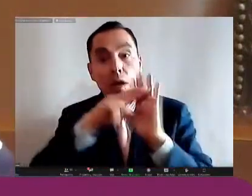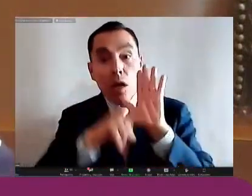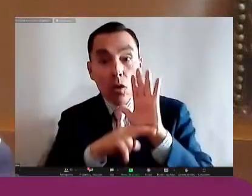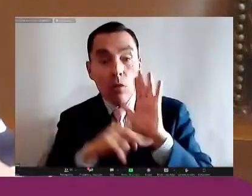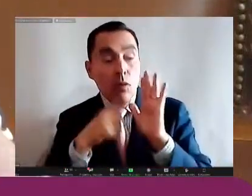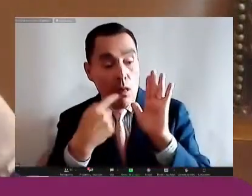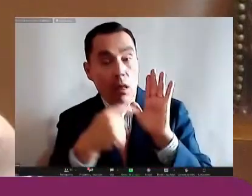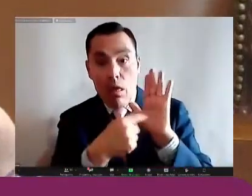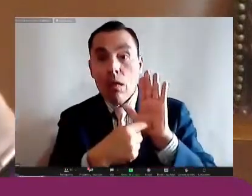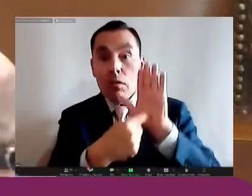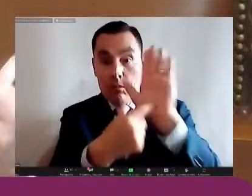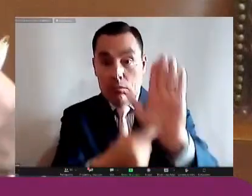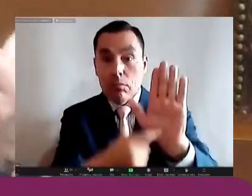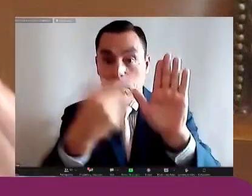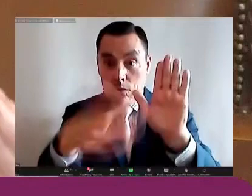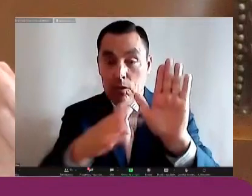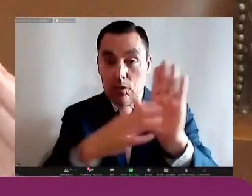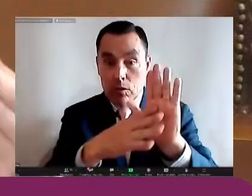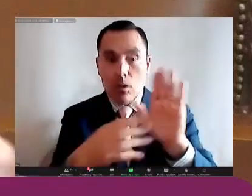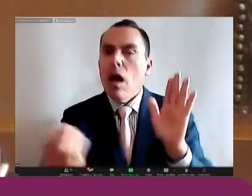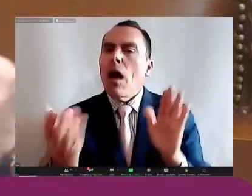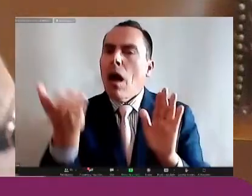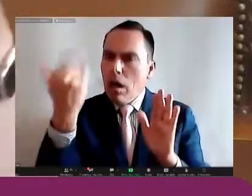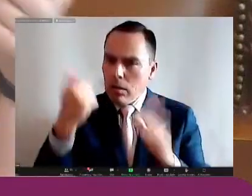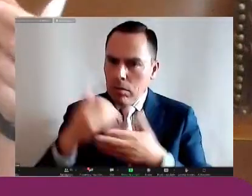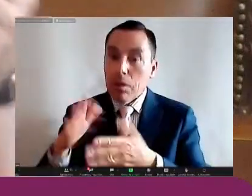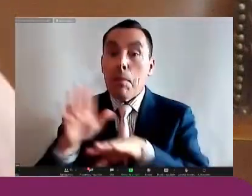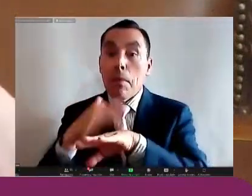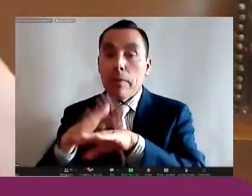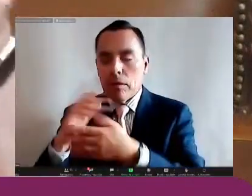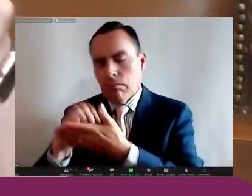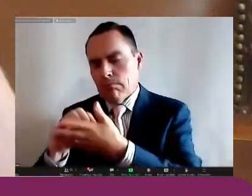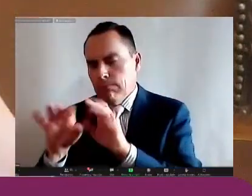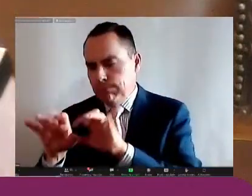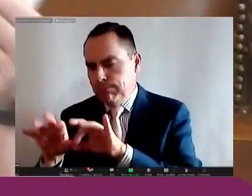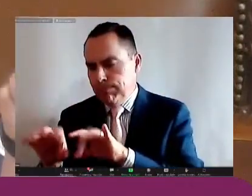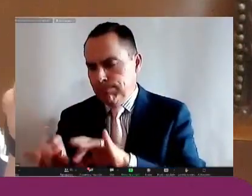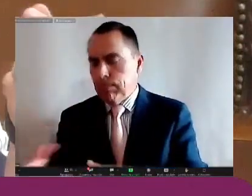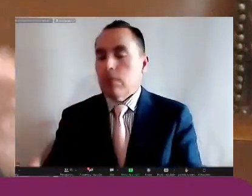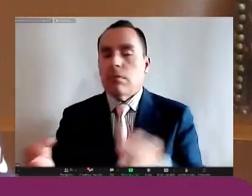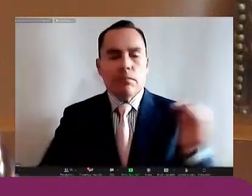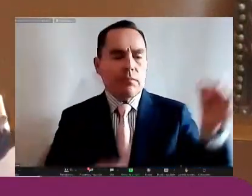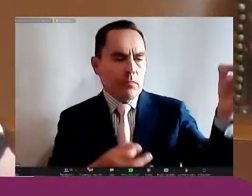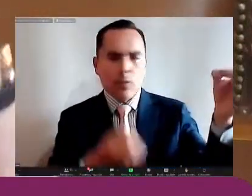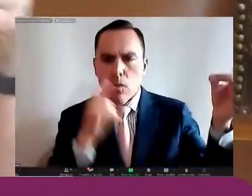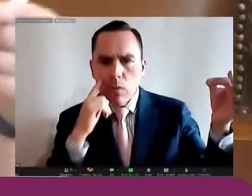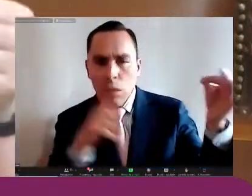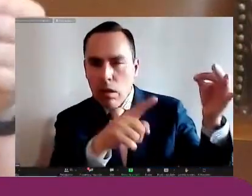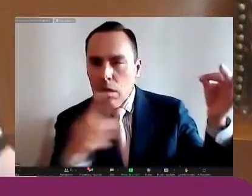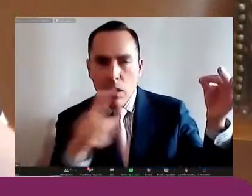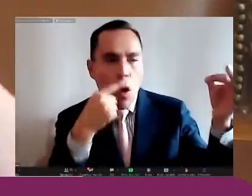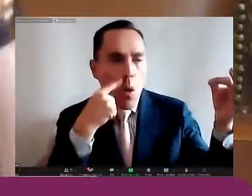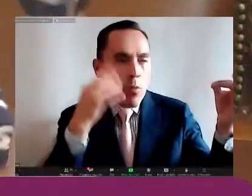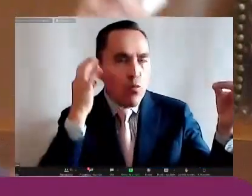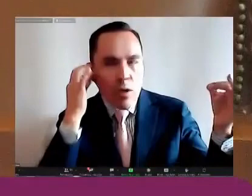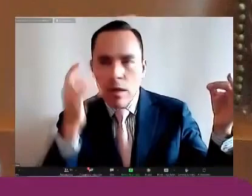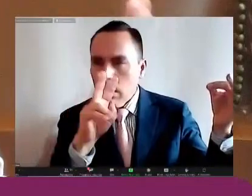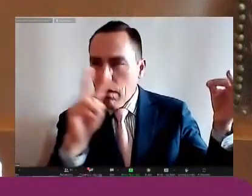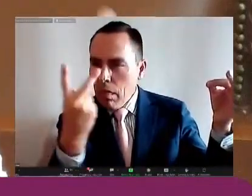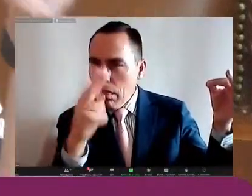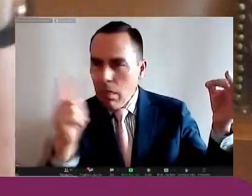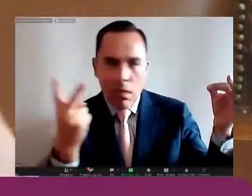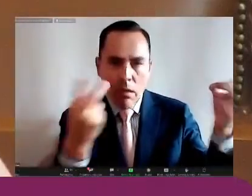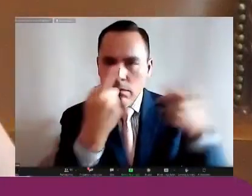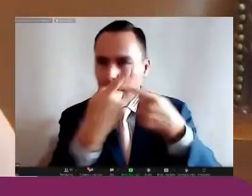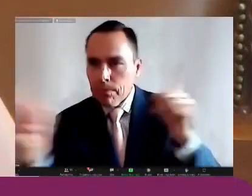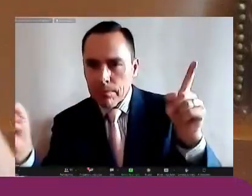están formuladas en el papel, ¿verdad? Si es que la norma distingue o no entre hombre o mujer, o si se aplica exclusivamente a